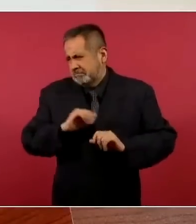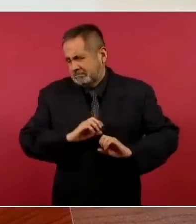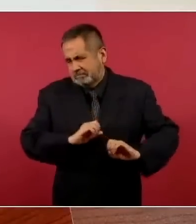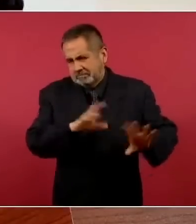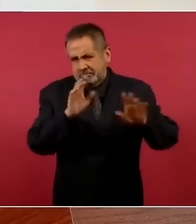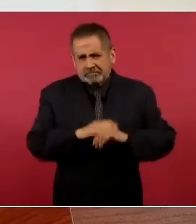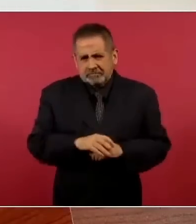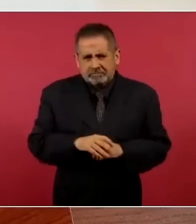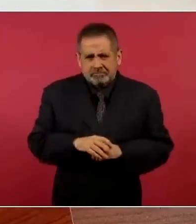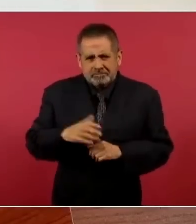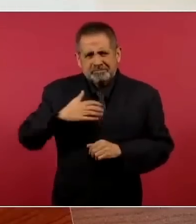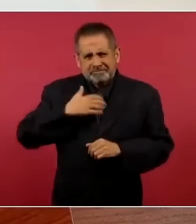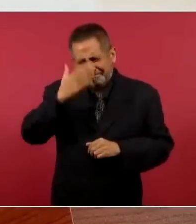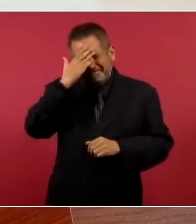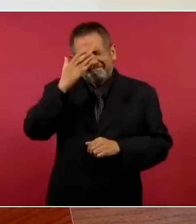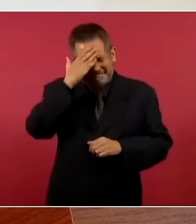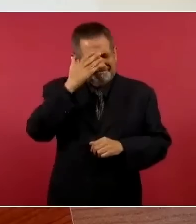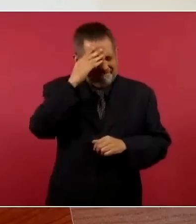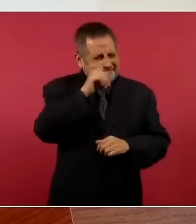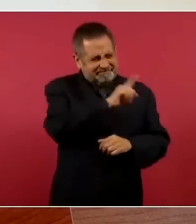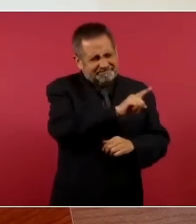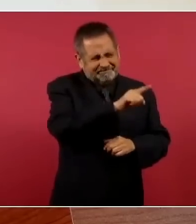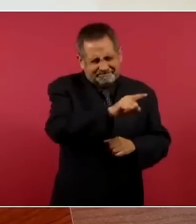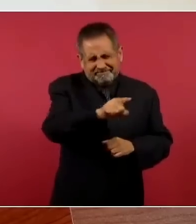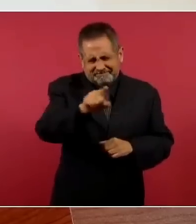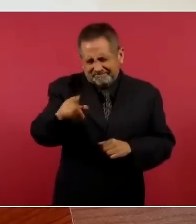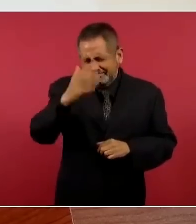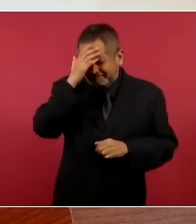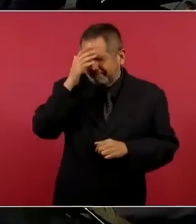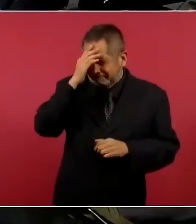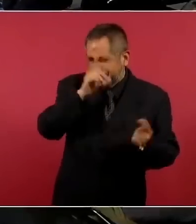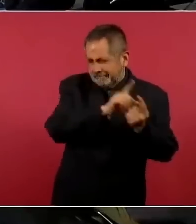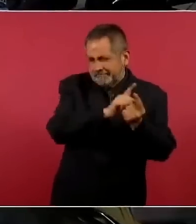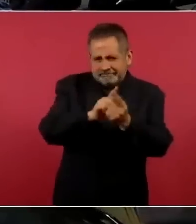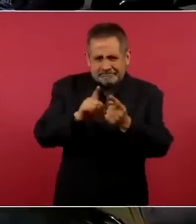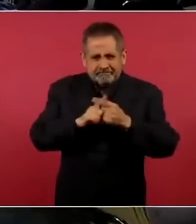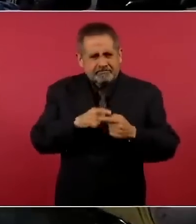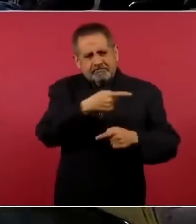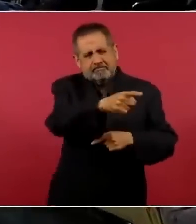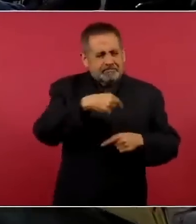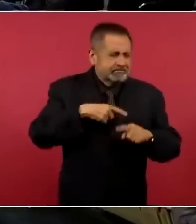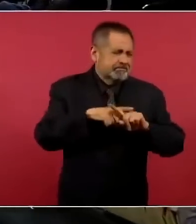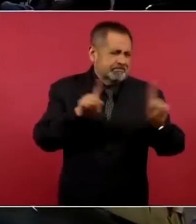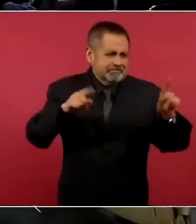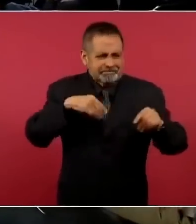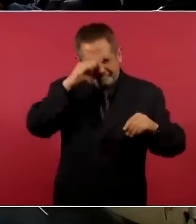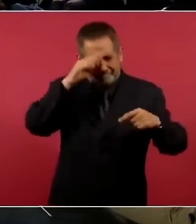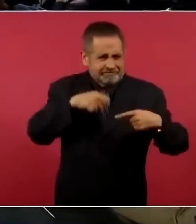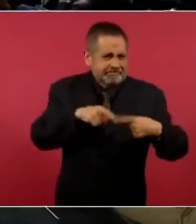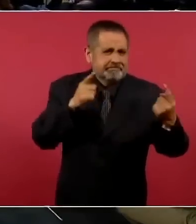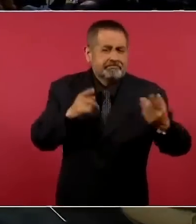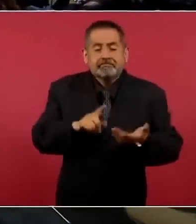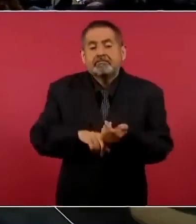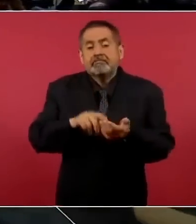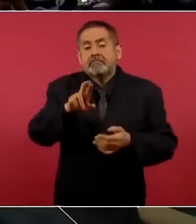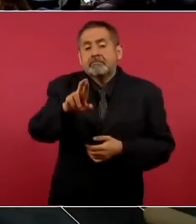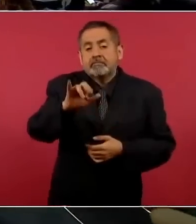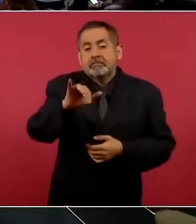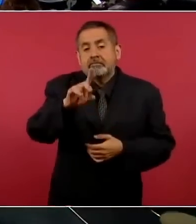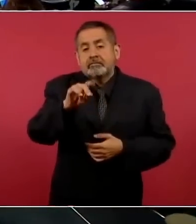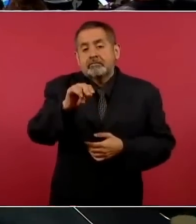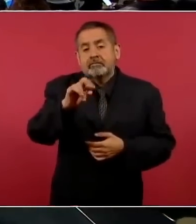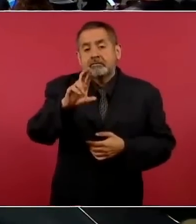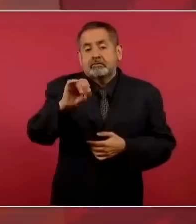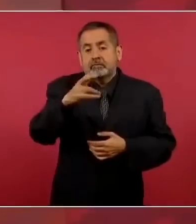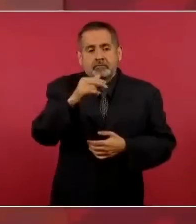no, los conozco a todos ellos, todos. Y hemos tenido diferencias. Ricardo Rocha, que ahora veo que